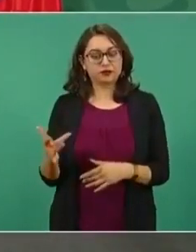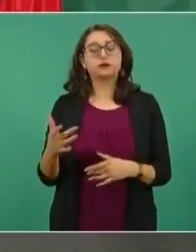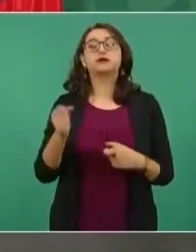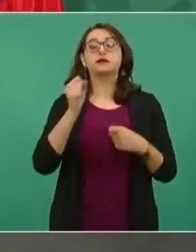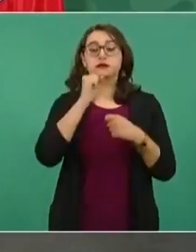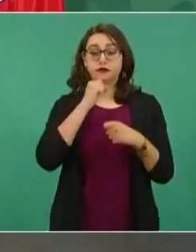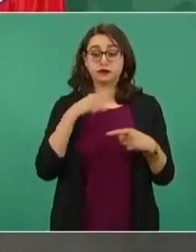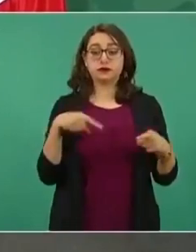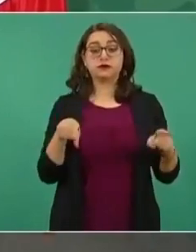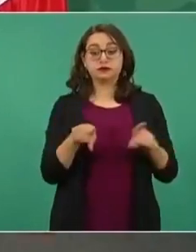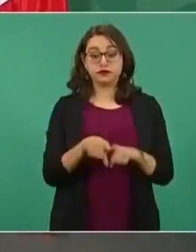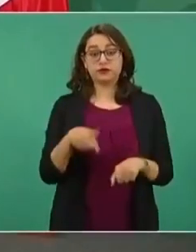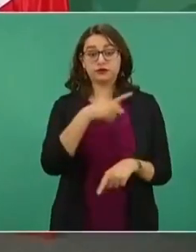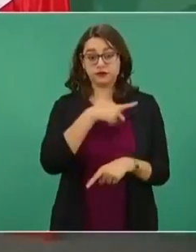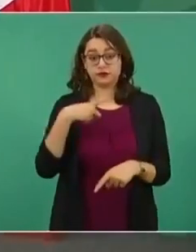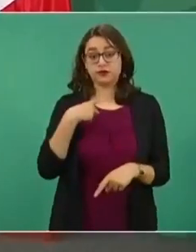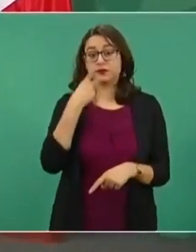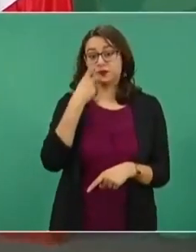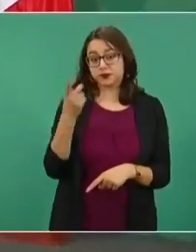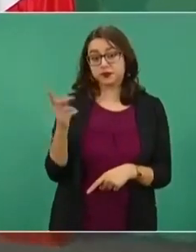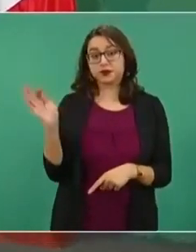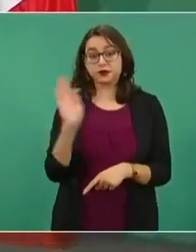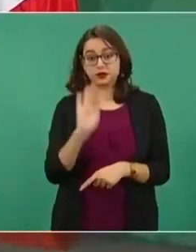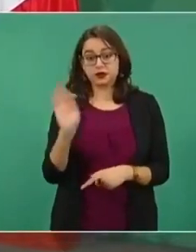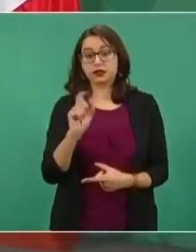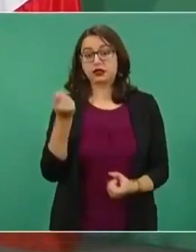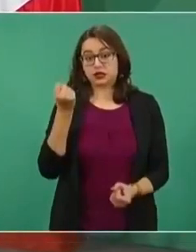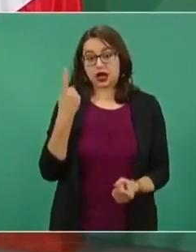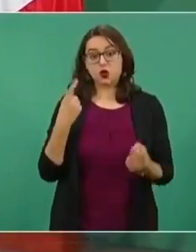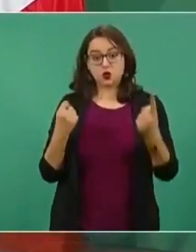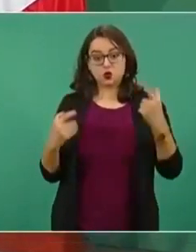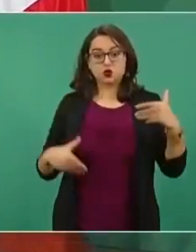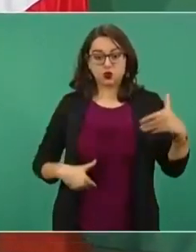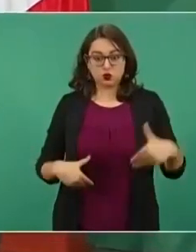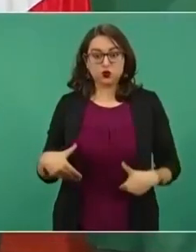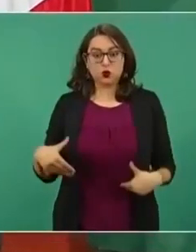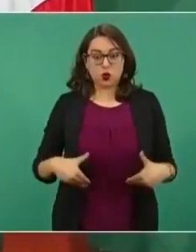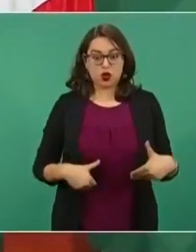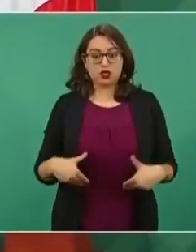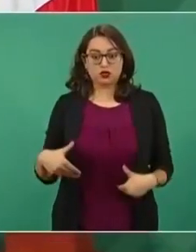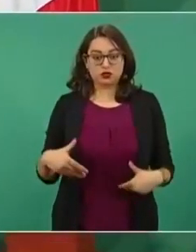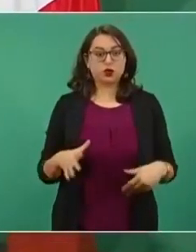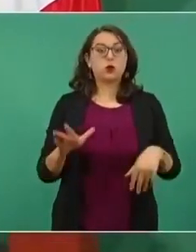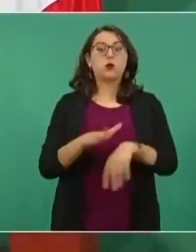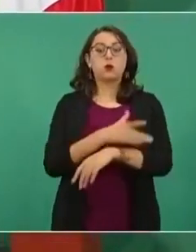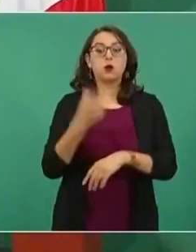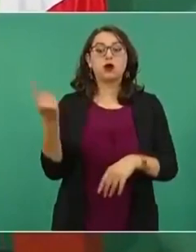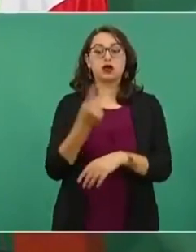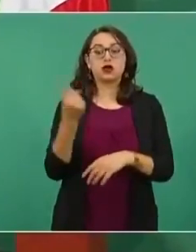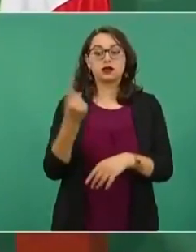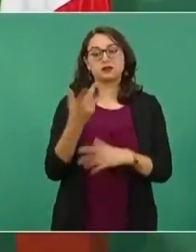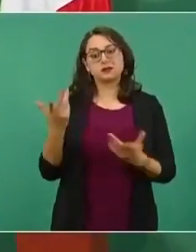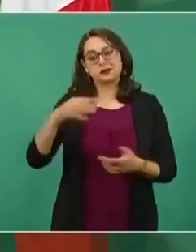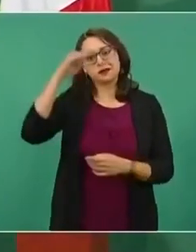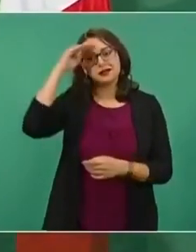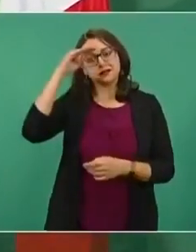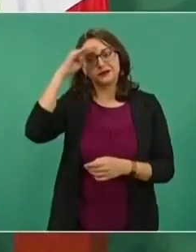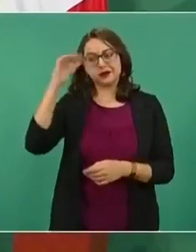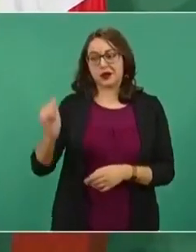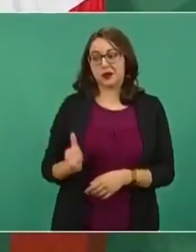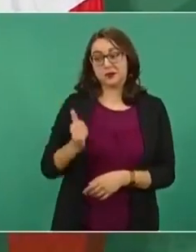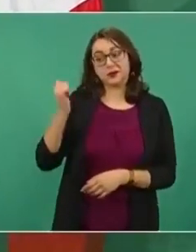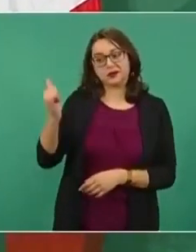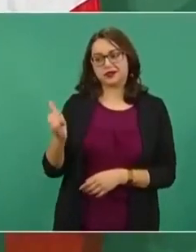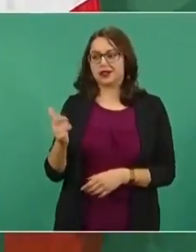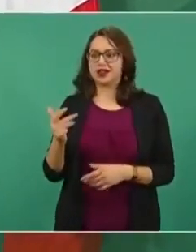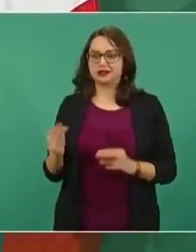También debe de haber alguna inconformidad porque pensaban algunos que iban a hacer su agosto, como